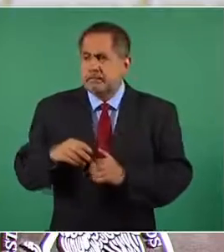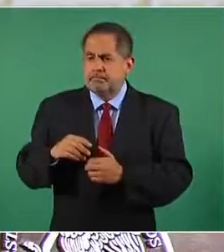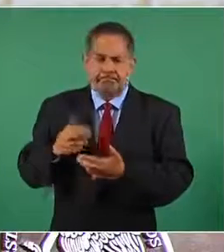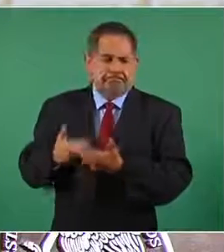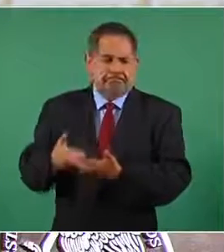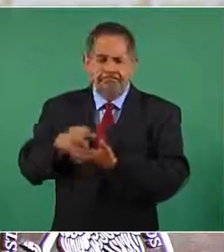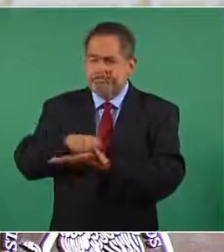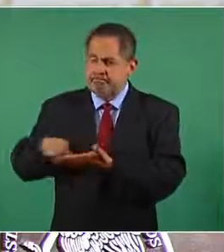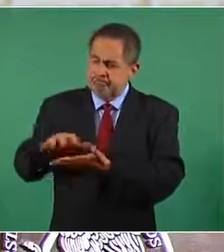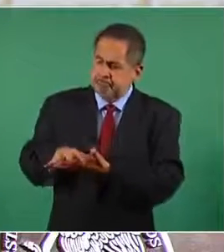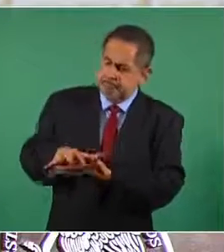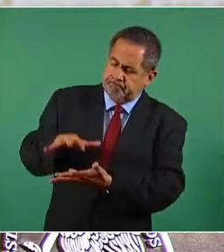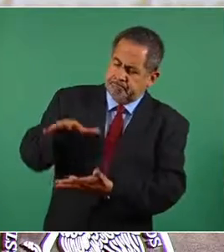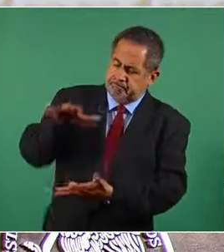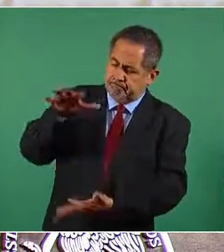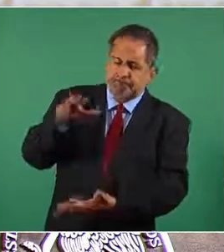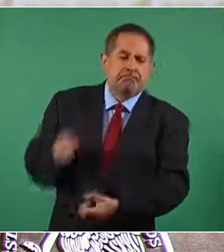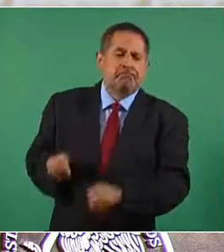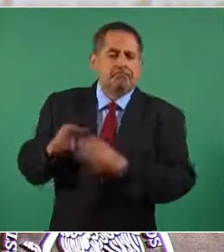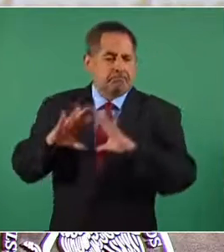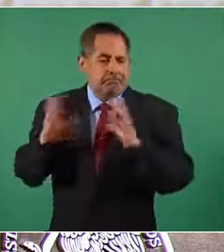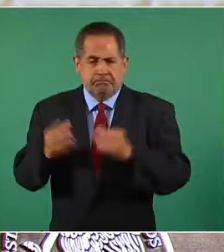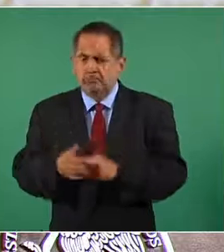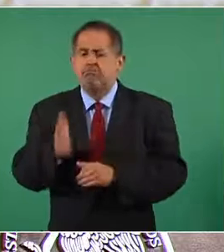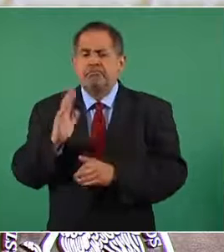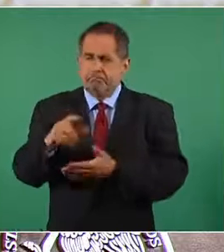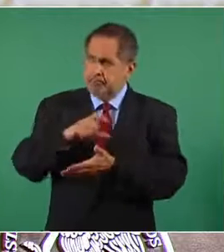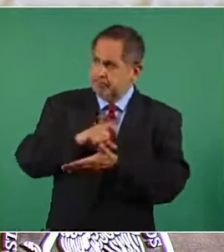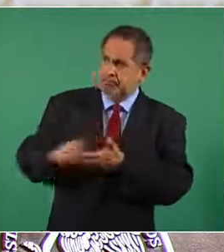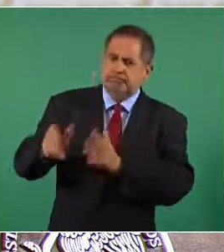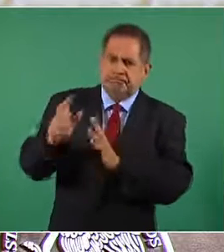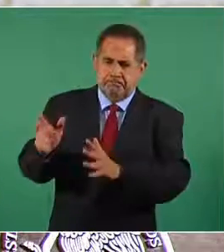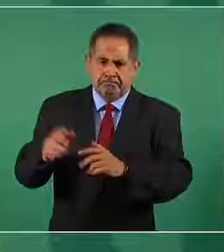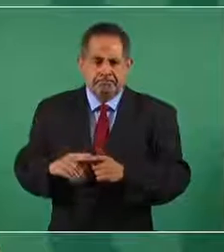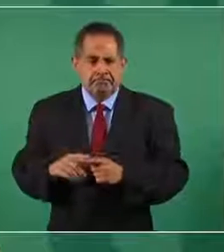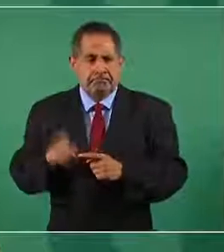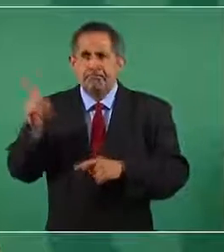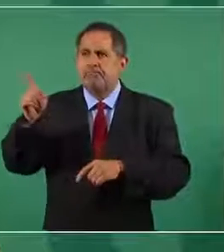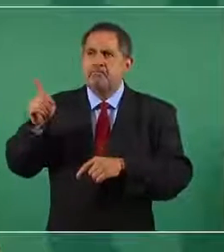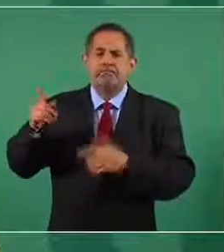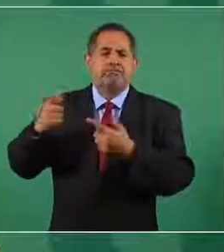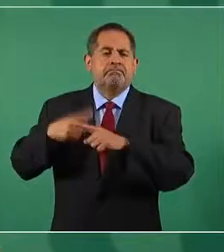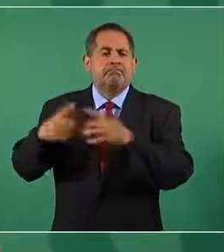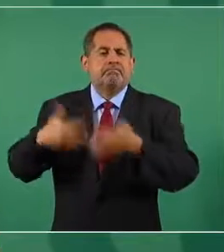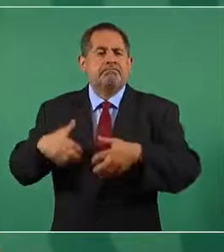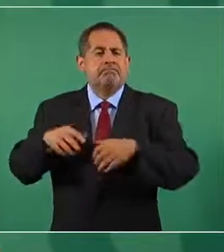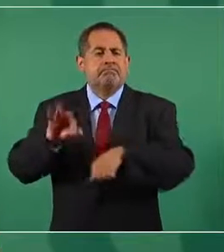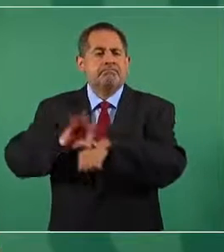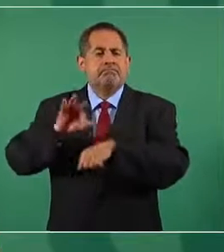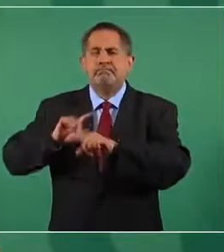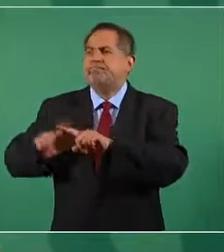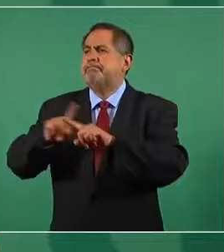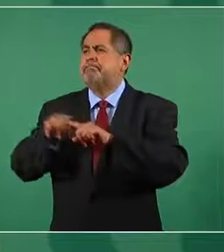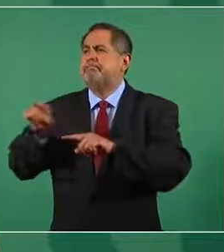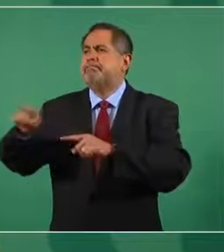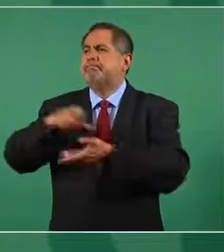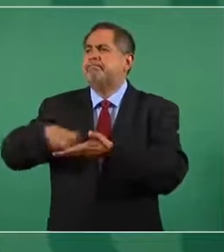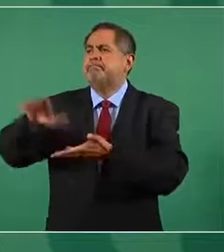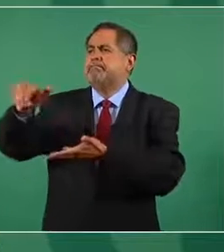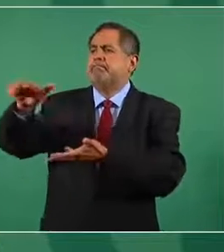llevamos ya adquiridas de las farmacéuticas.